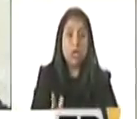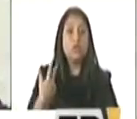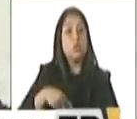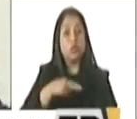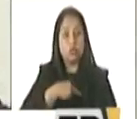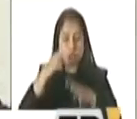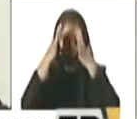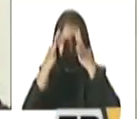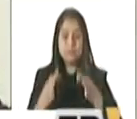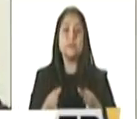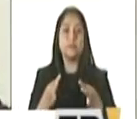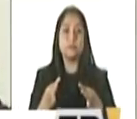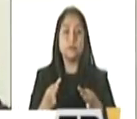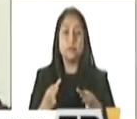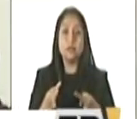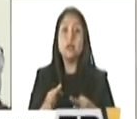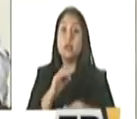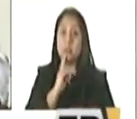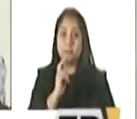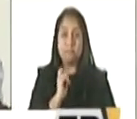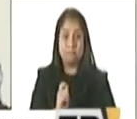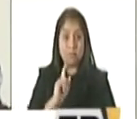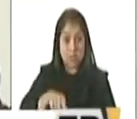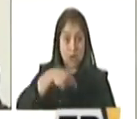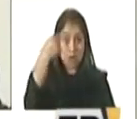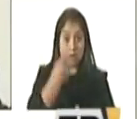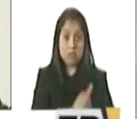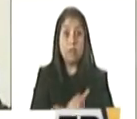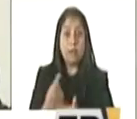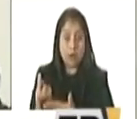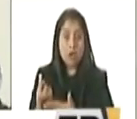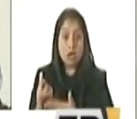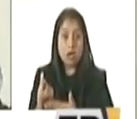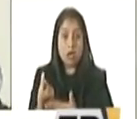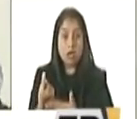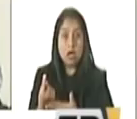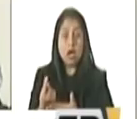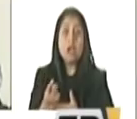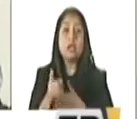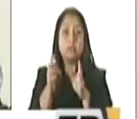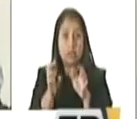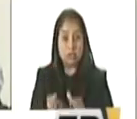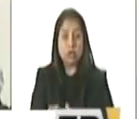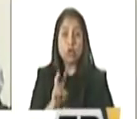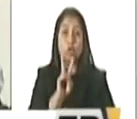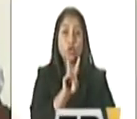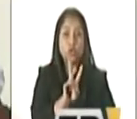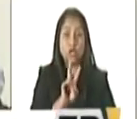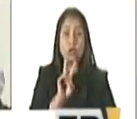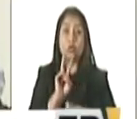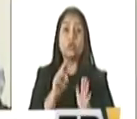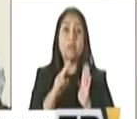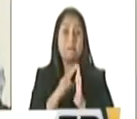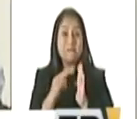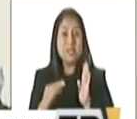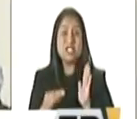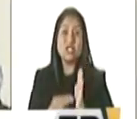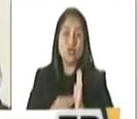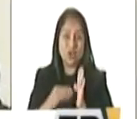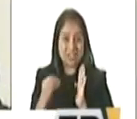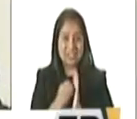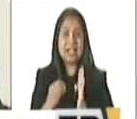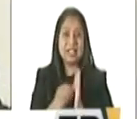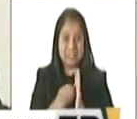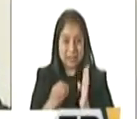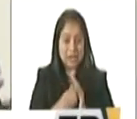decidido sacar a partir de la semana entrante la cantidad de 200 millones de quetzales del